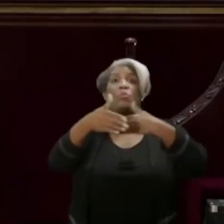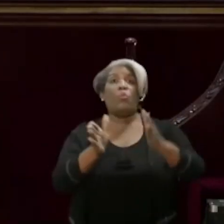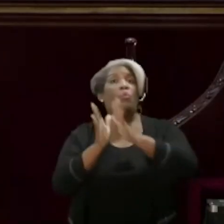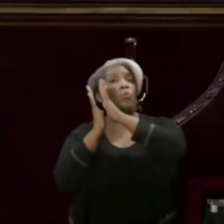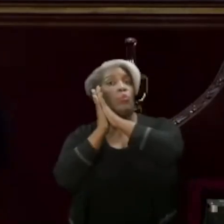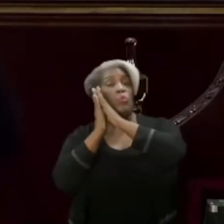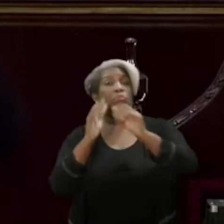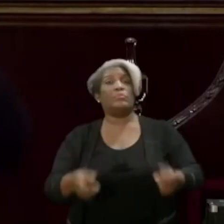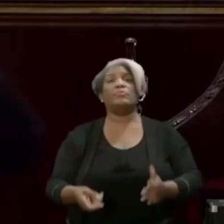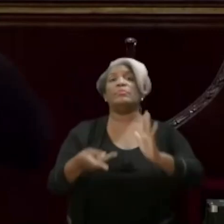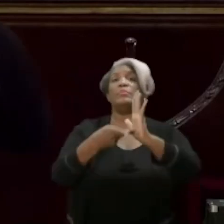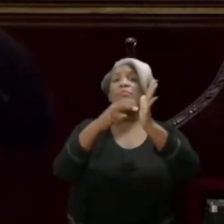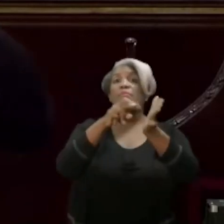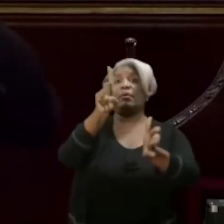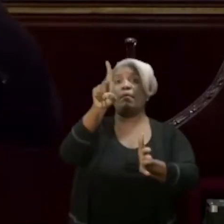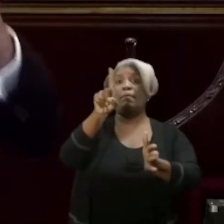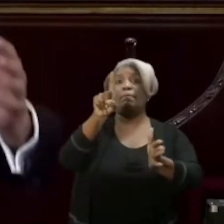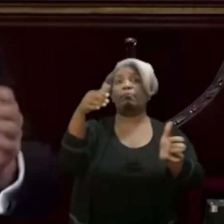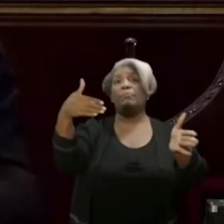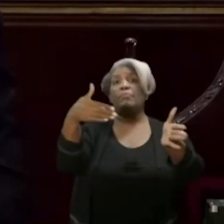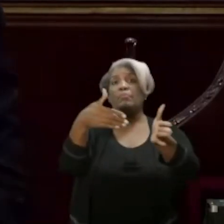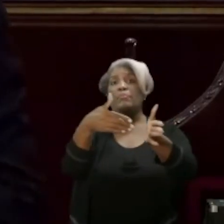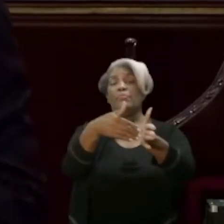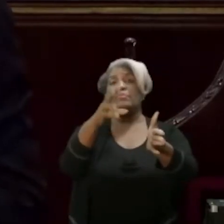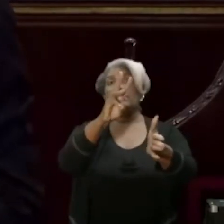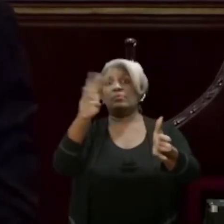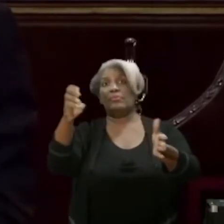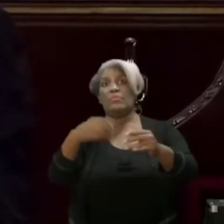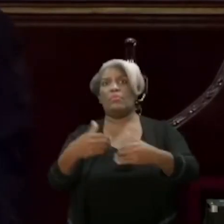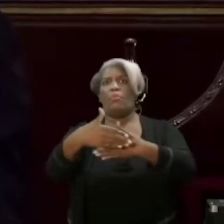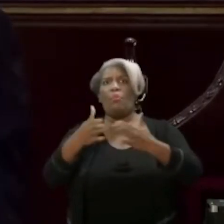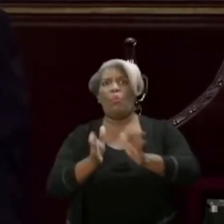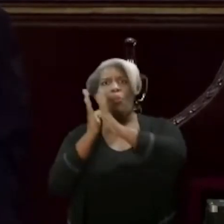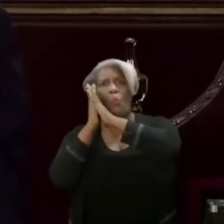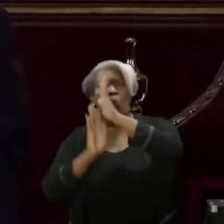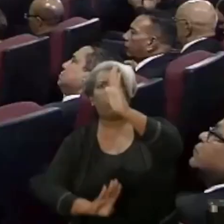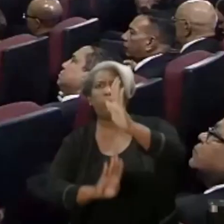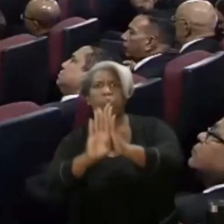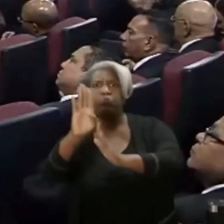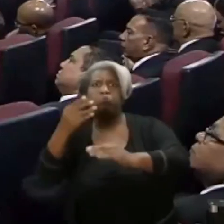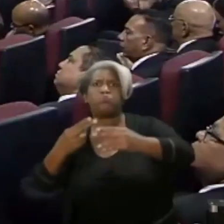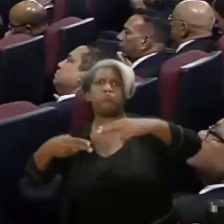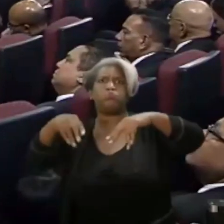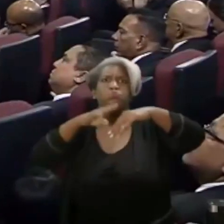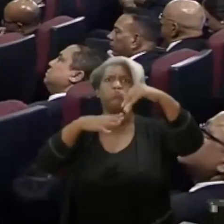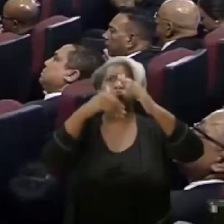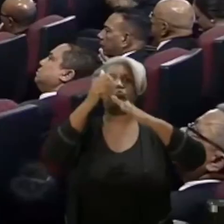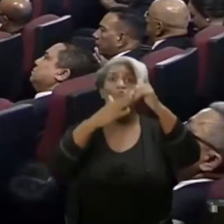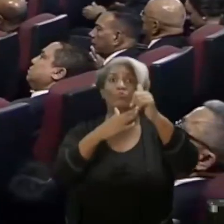de 1.600 habitaciones en desarrollo. En estos tres primeros hoteles,